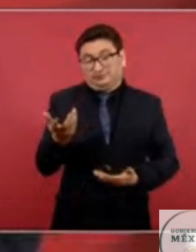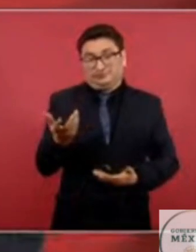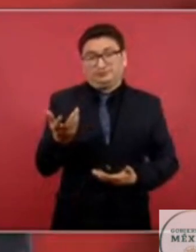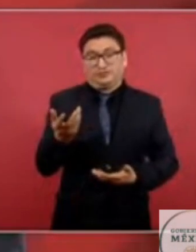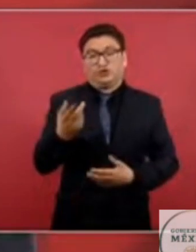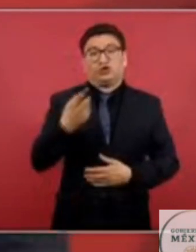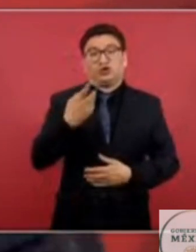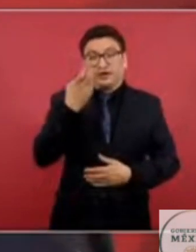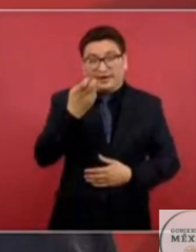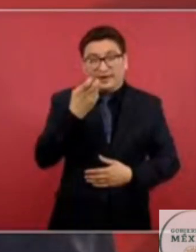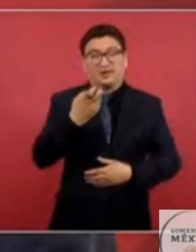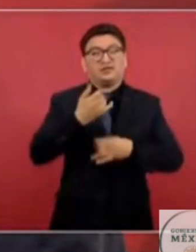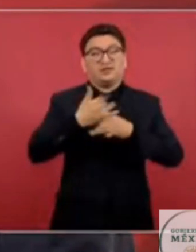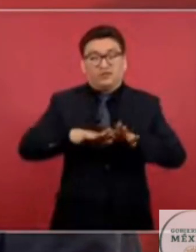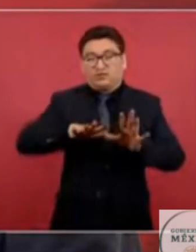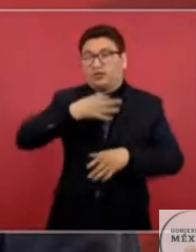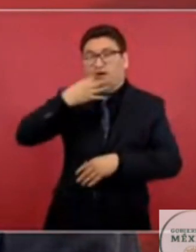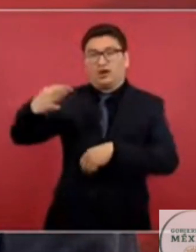hay que informarlo a la ONU,